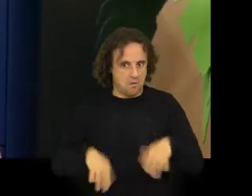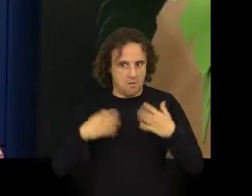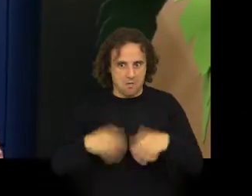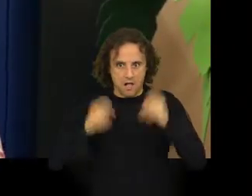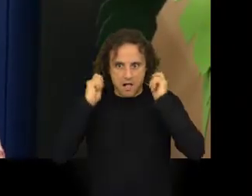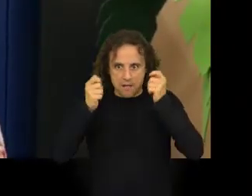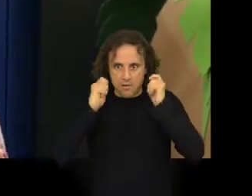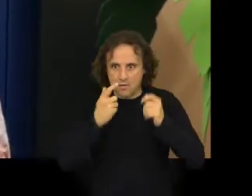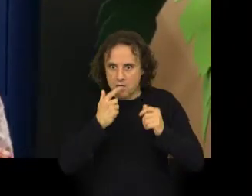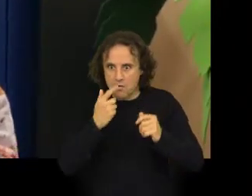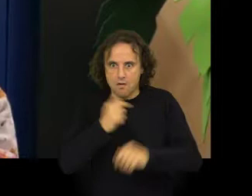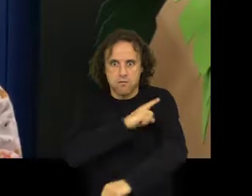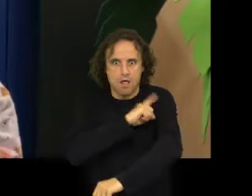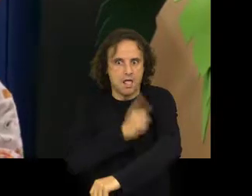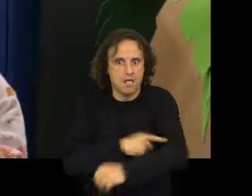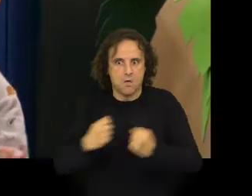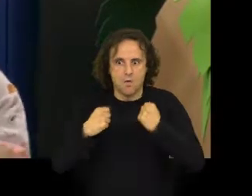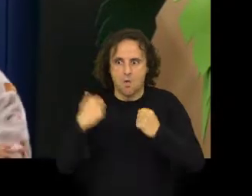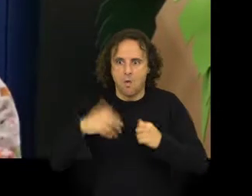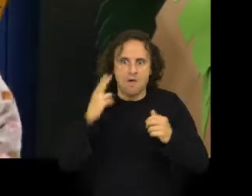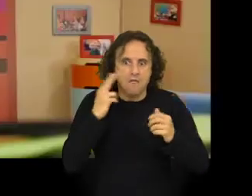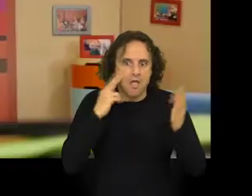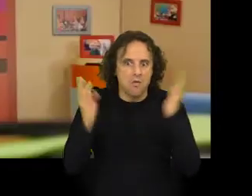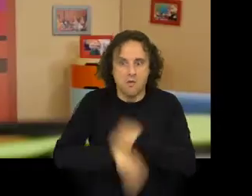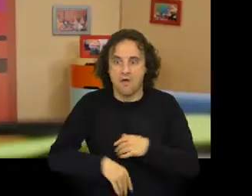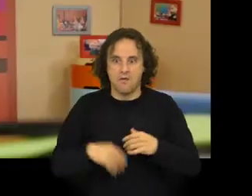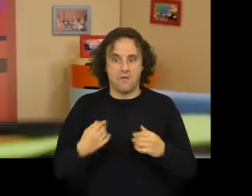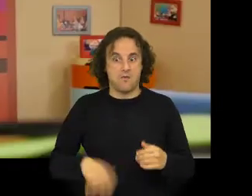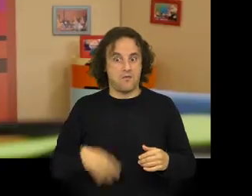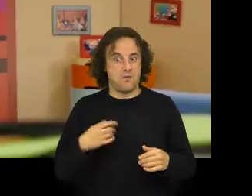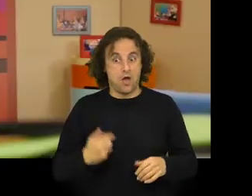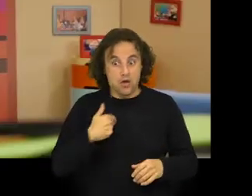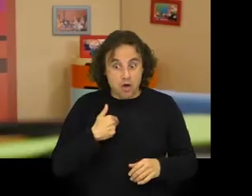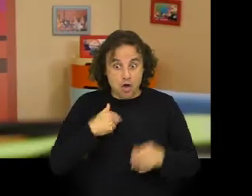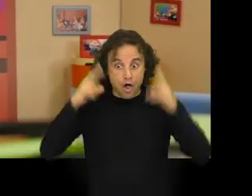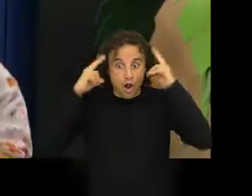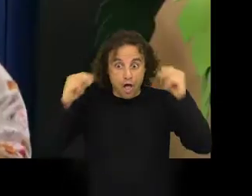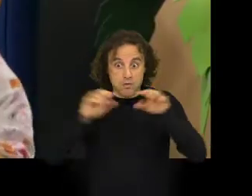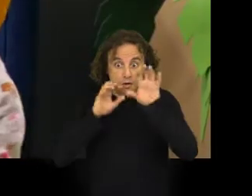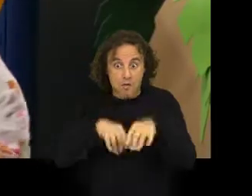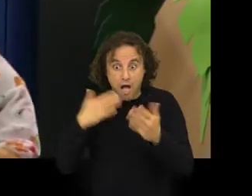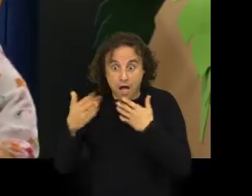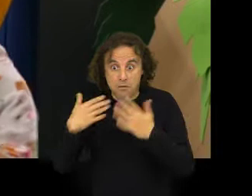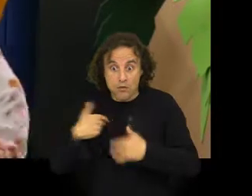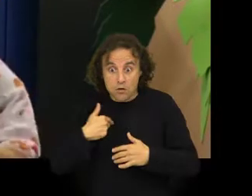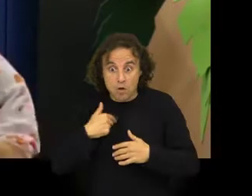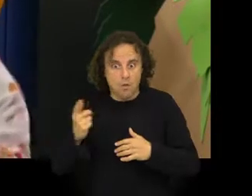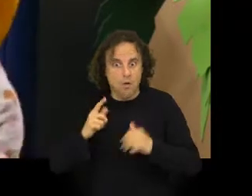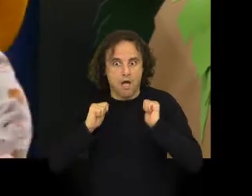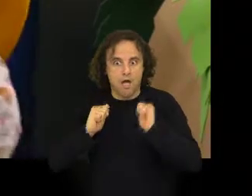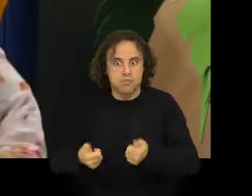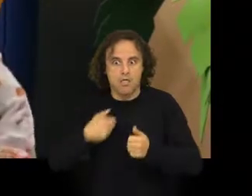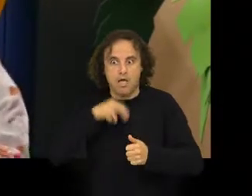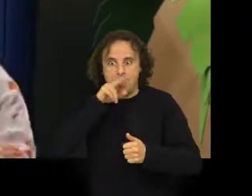que valente, Carapuchiña Vermella, non ten medo ningún. Ai, eu se falou cun lobo feroz, póñome a